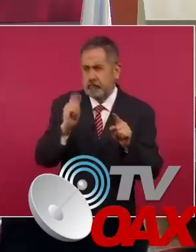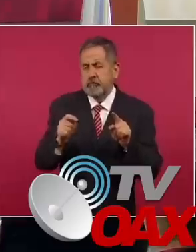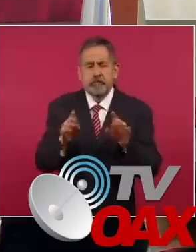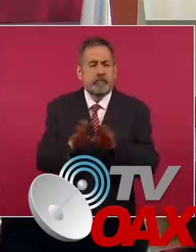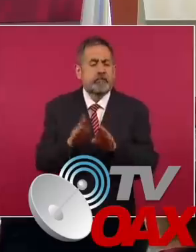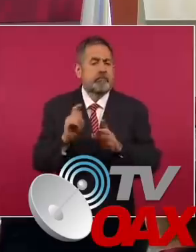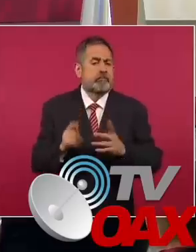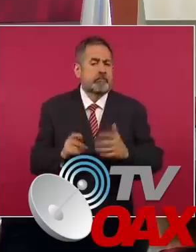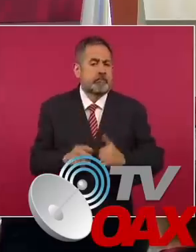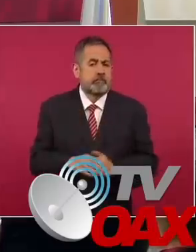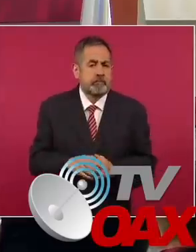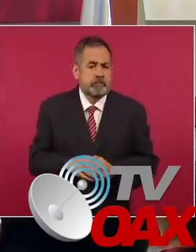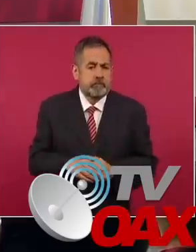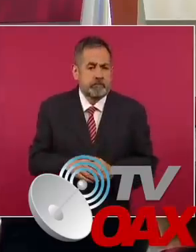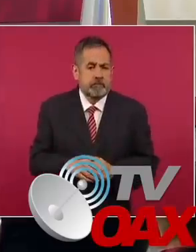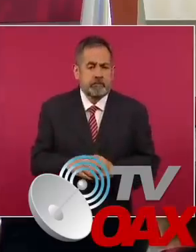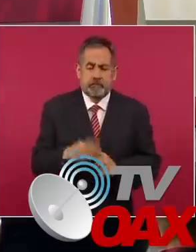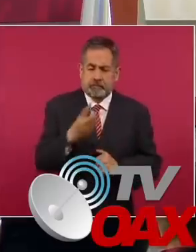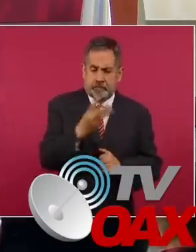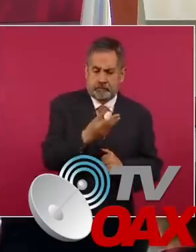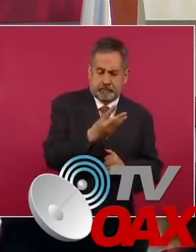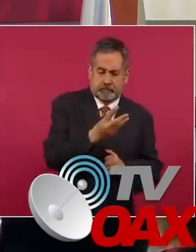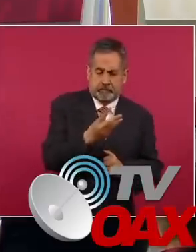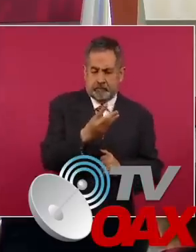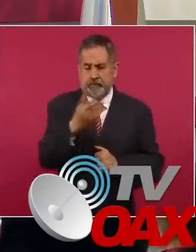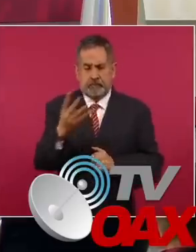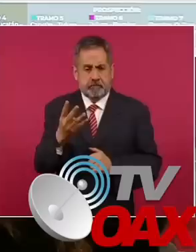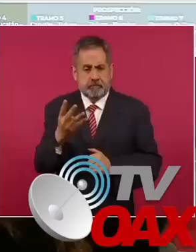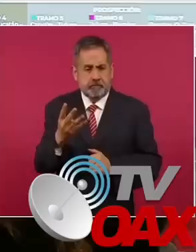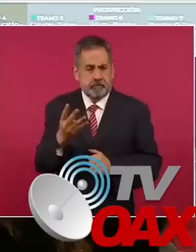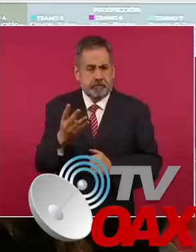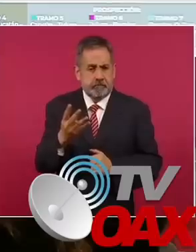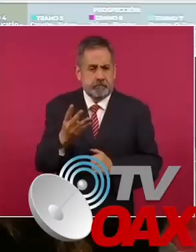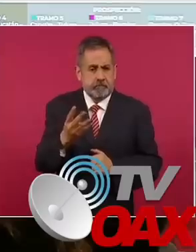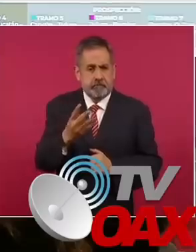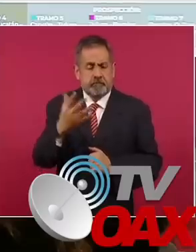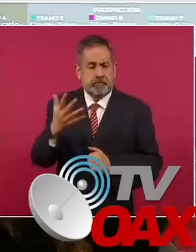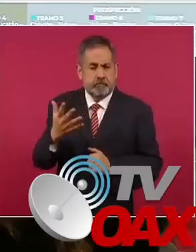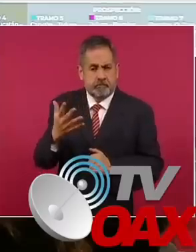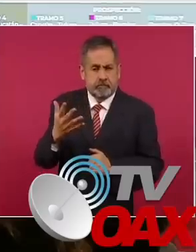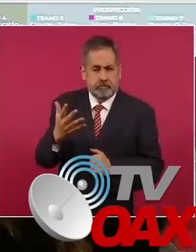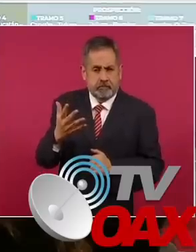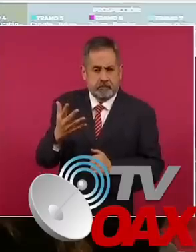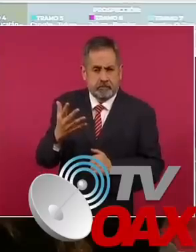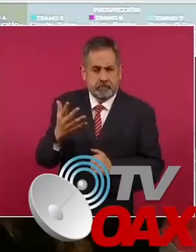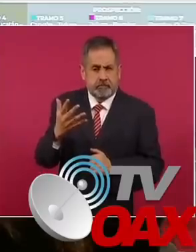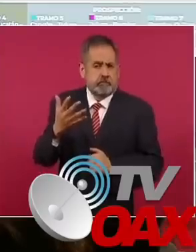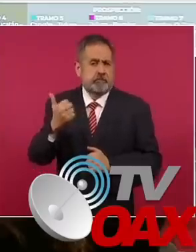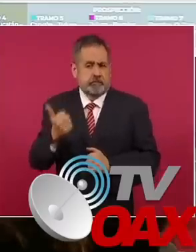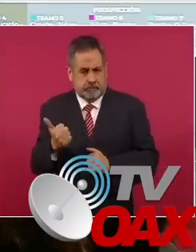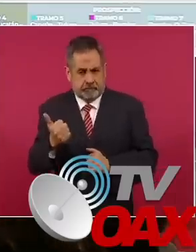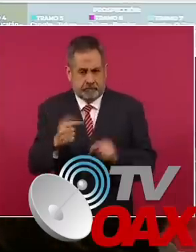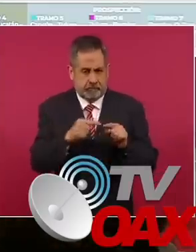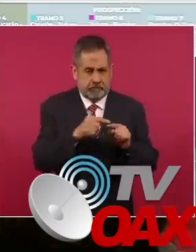básicamente 3, 4, 5 y 6.